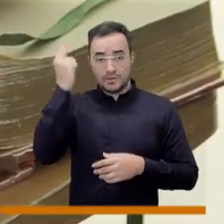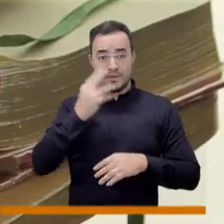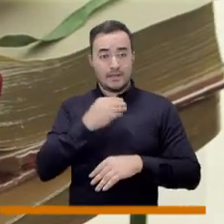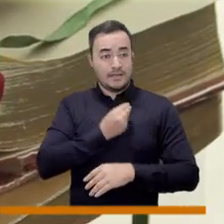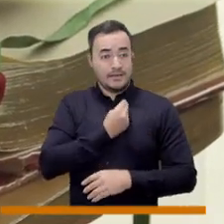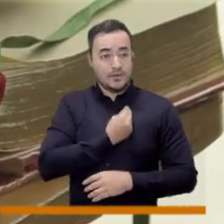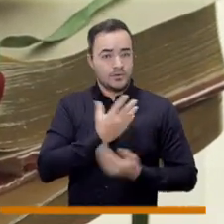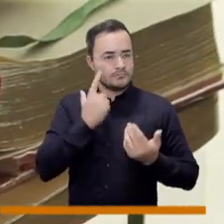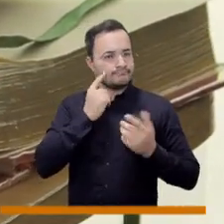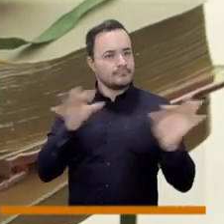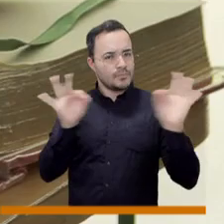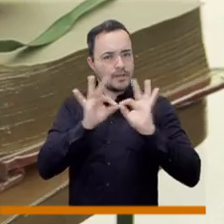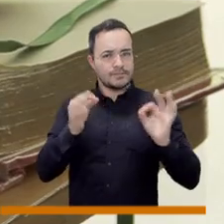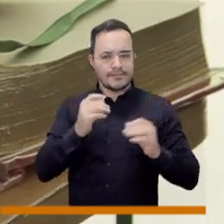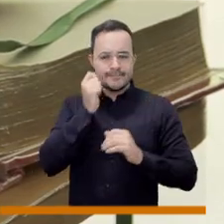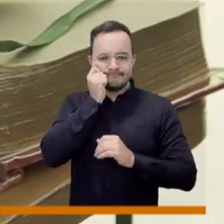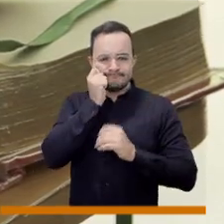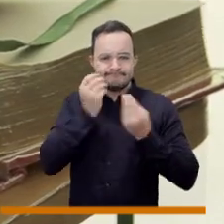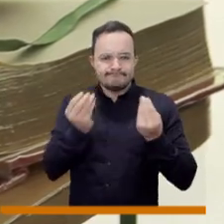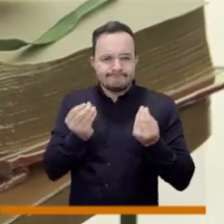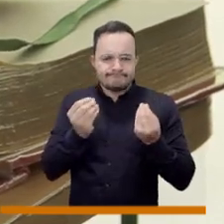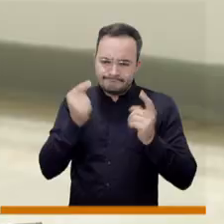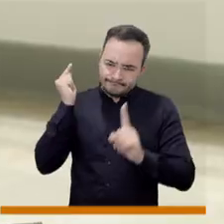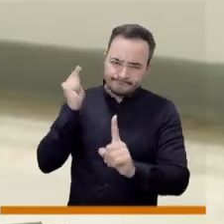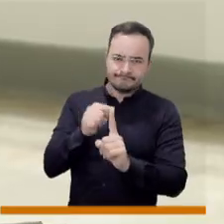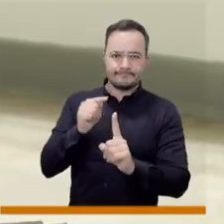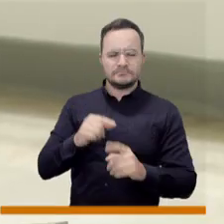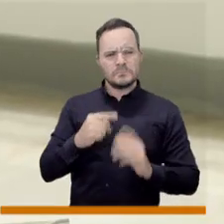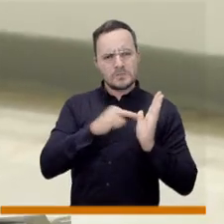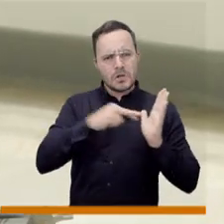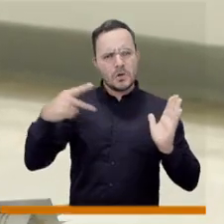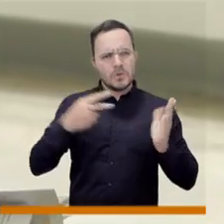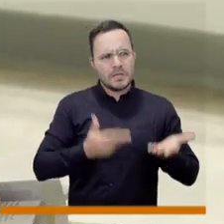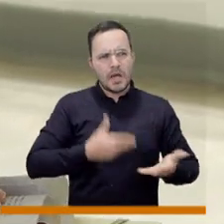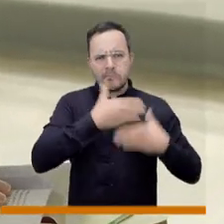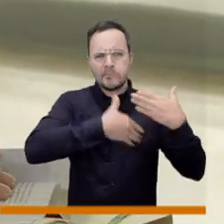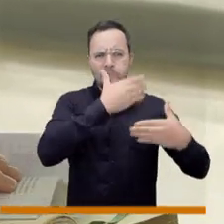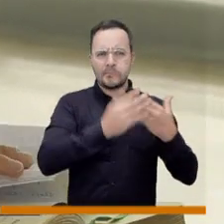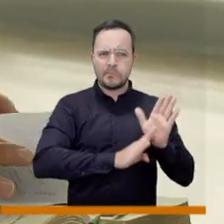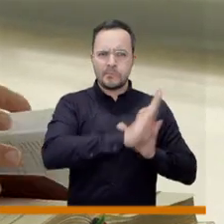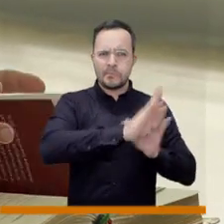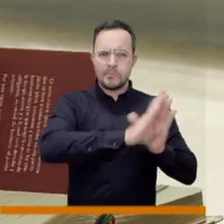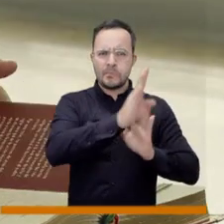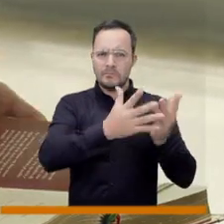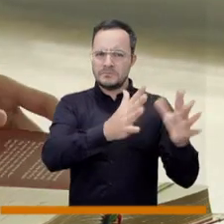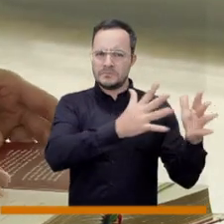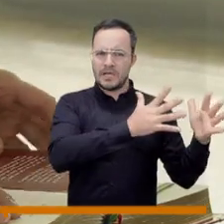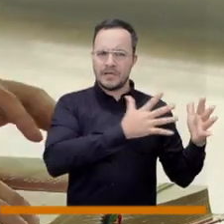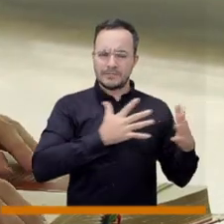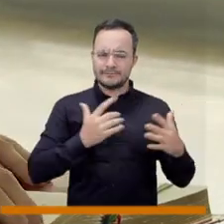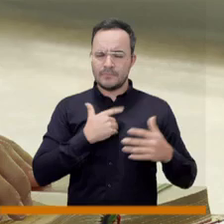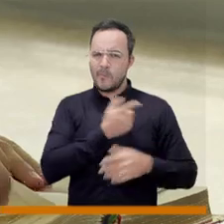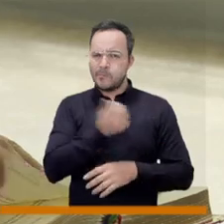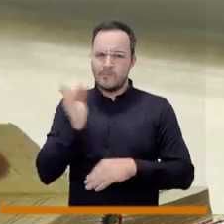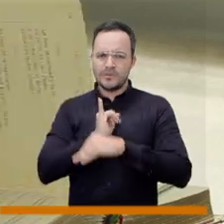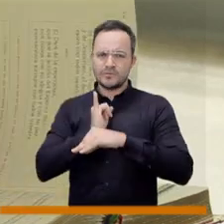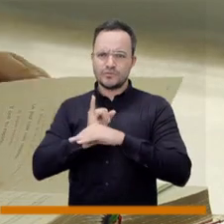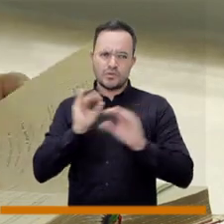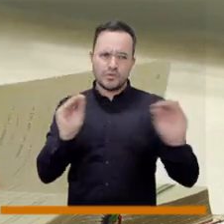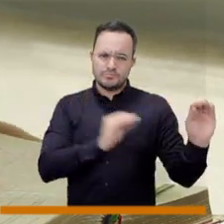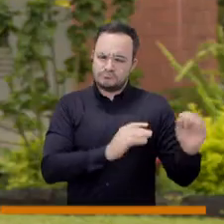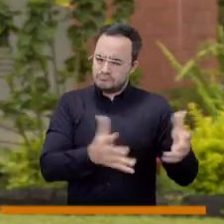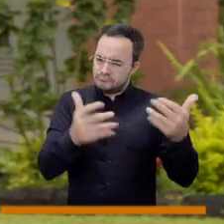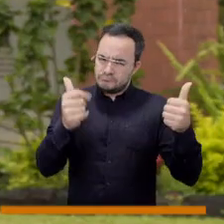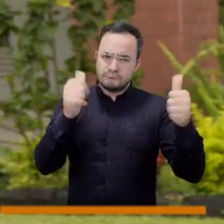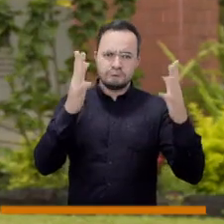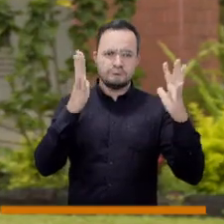centrarse allí, en la parte humana. La parte tecnológica ya está muy desarrollada y muchas instituciones lo hacen, y